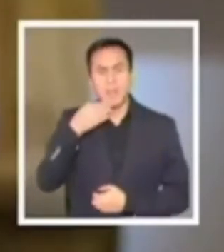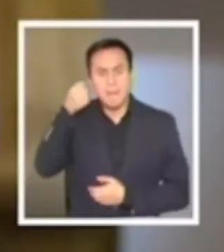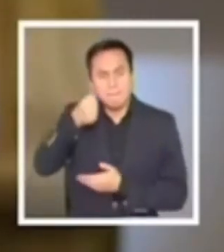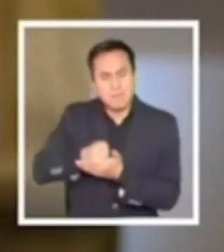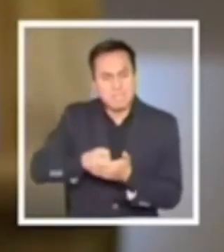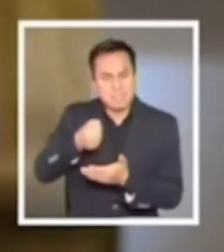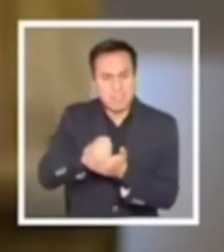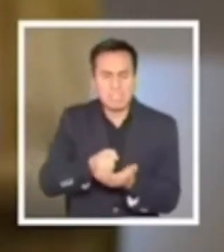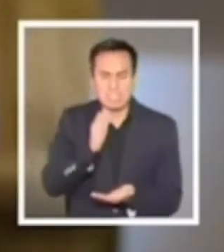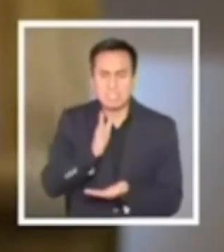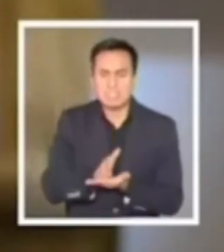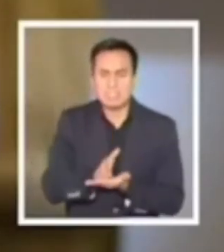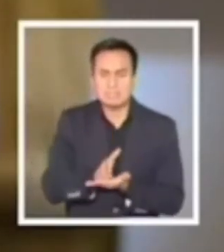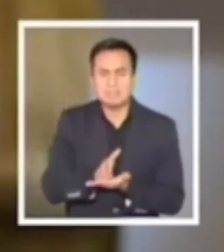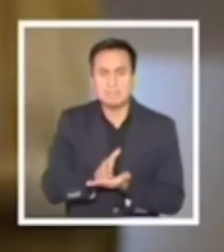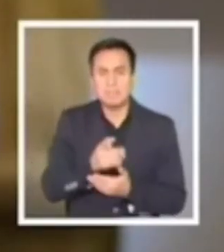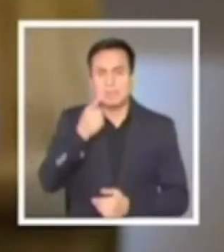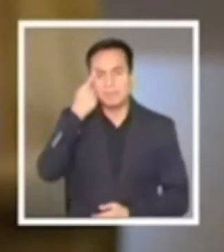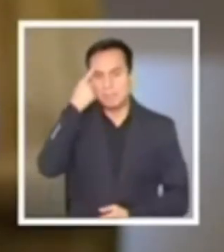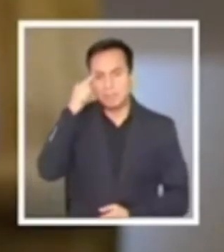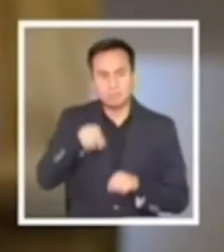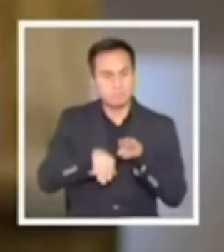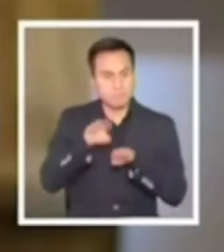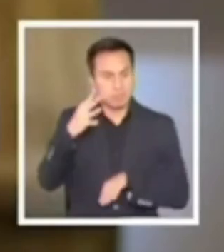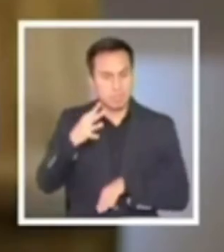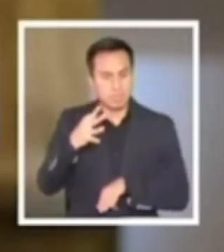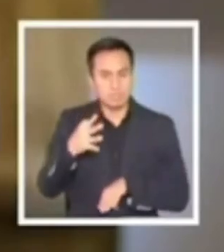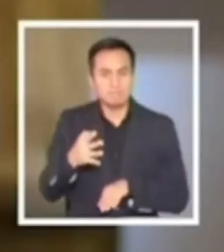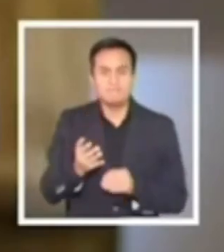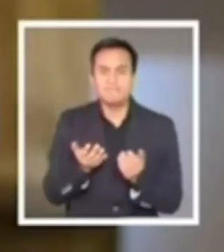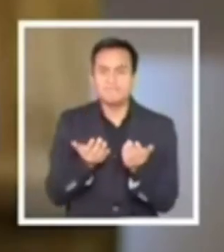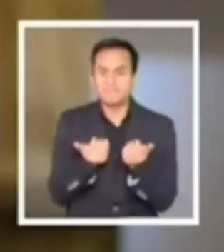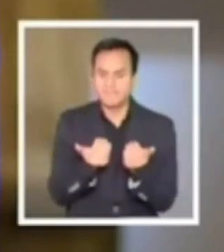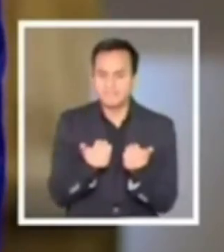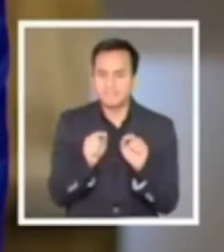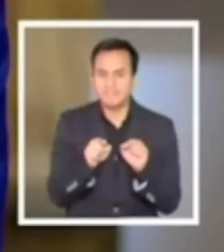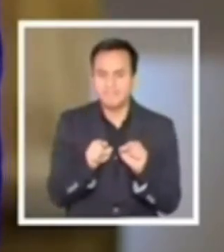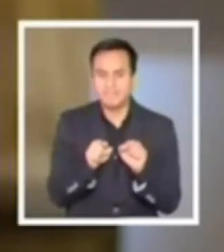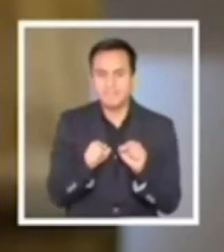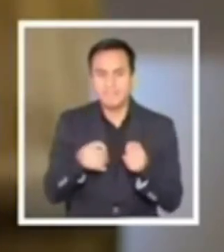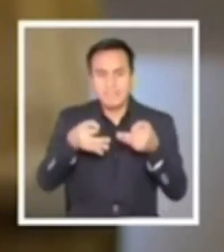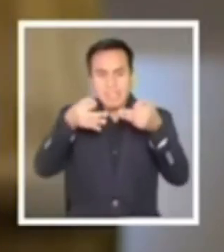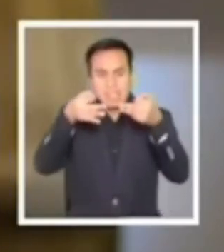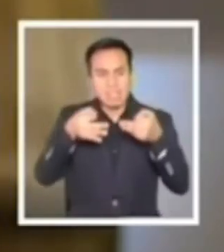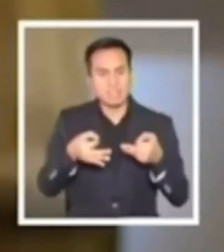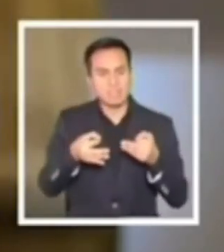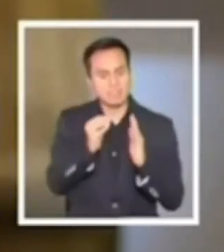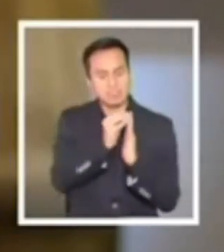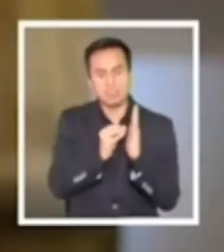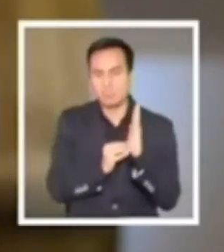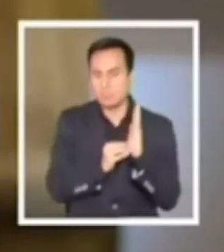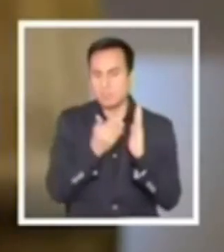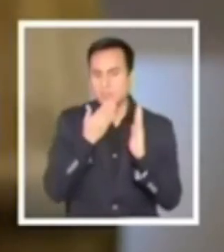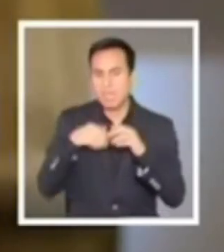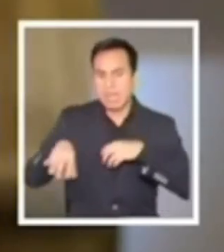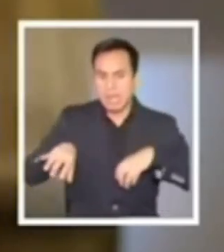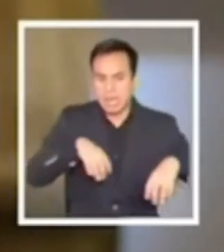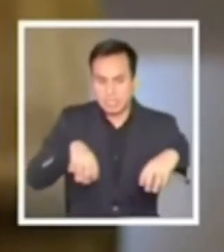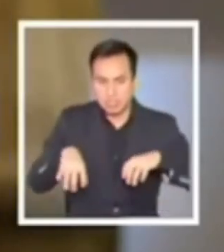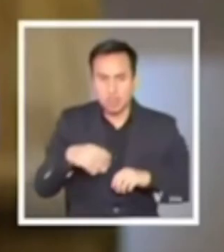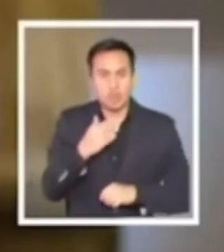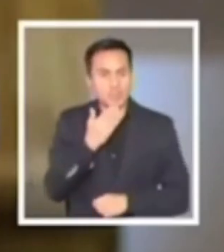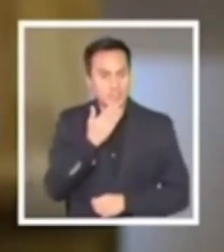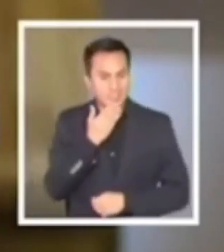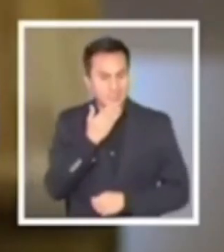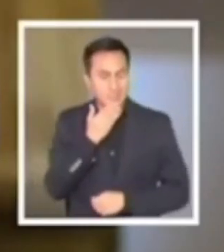que el doctor Allende es el dirigente internacional que más admira y que más sentimientos le genera. Aseguró